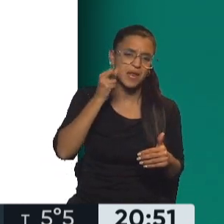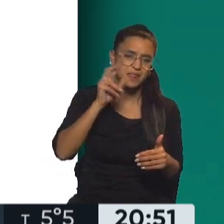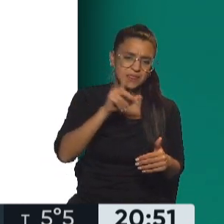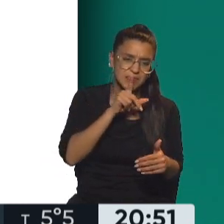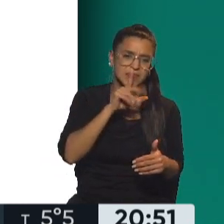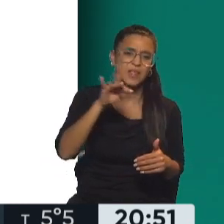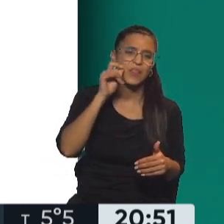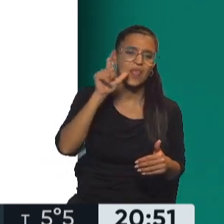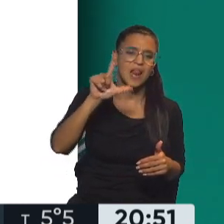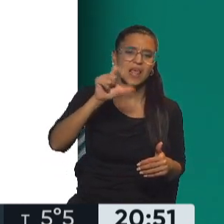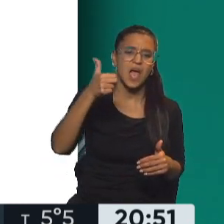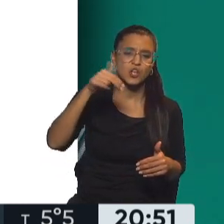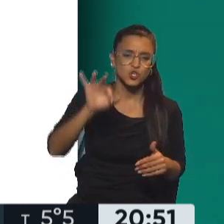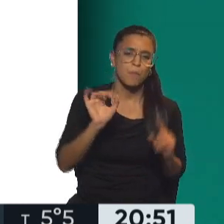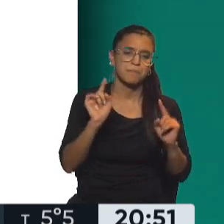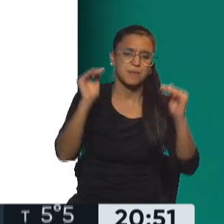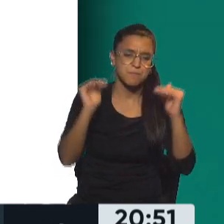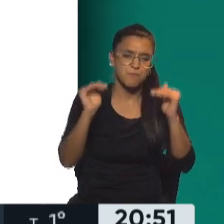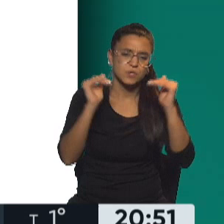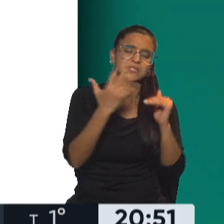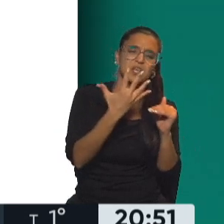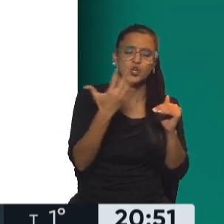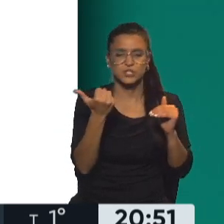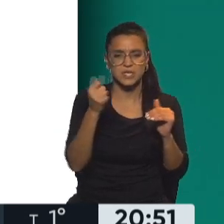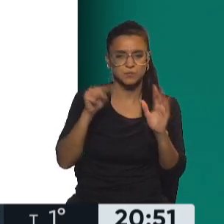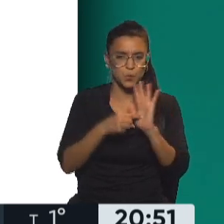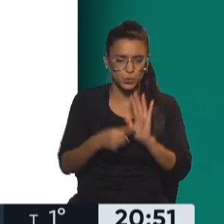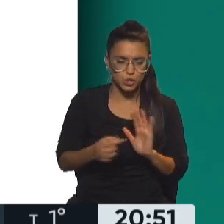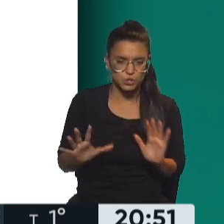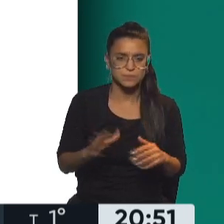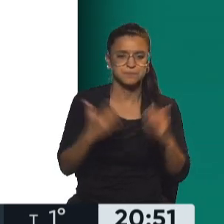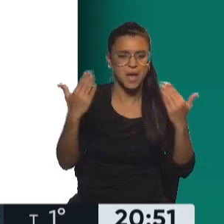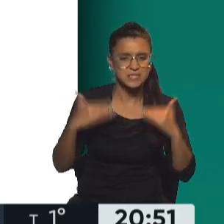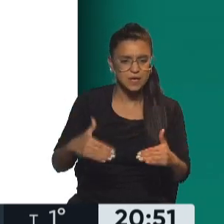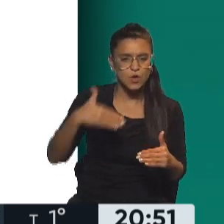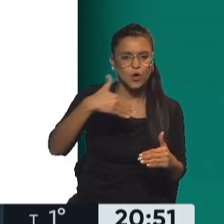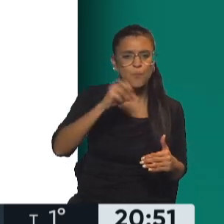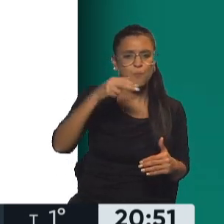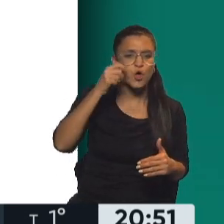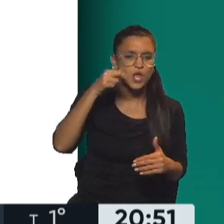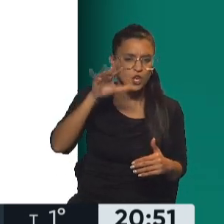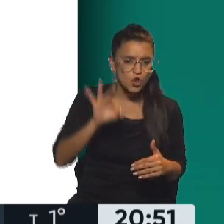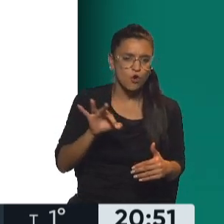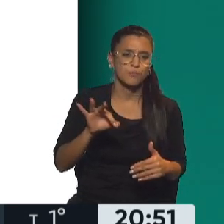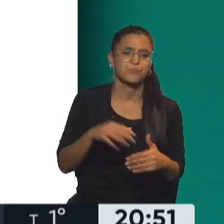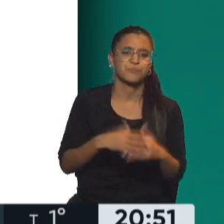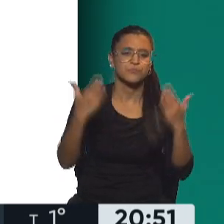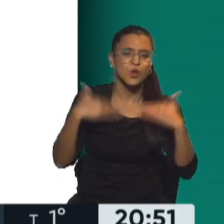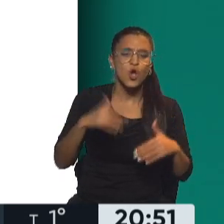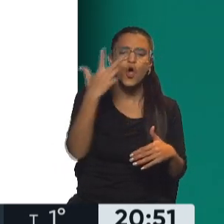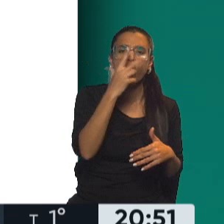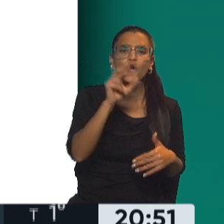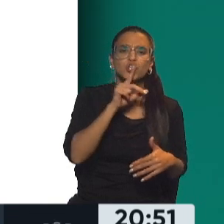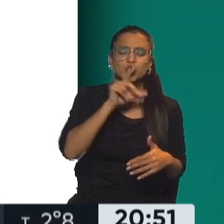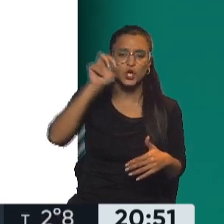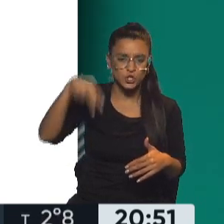Del Caño más o menos en el mismo nivel, entre 5 y 6 puntos. Y más abajo Moreno y Houghton. Pero lo